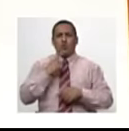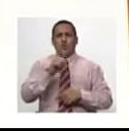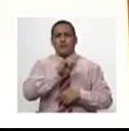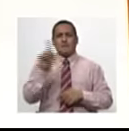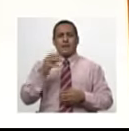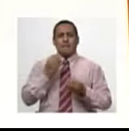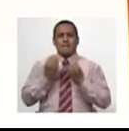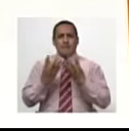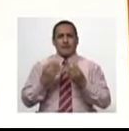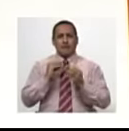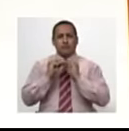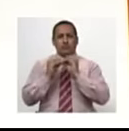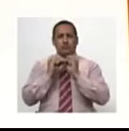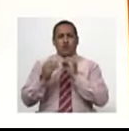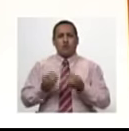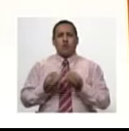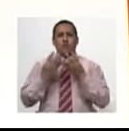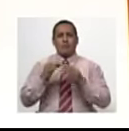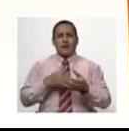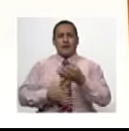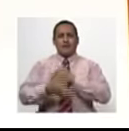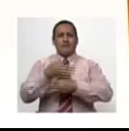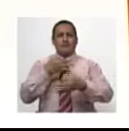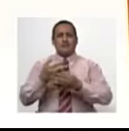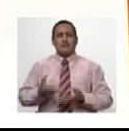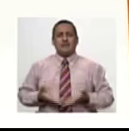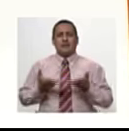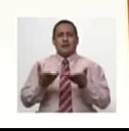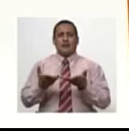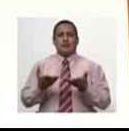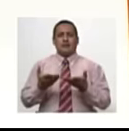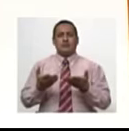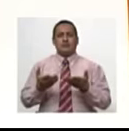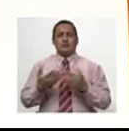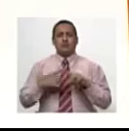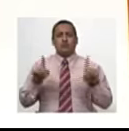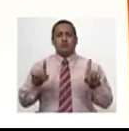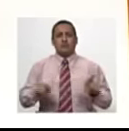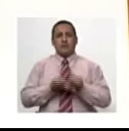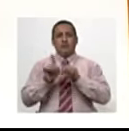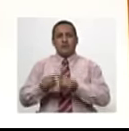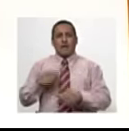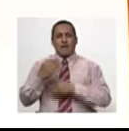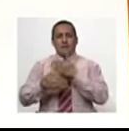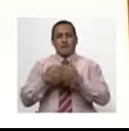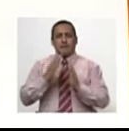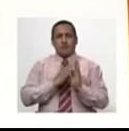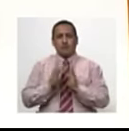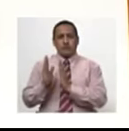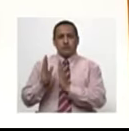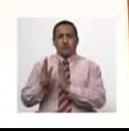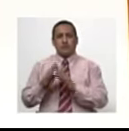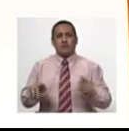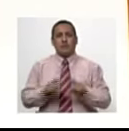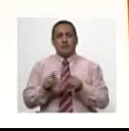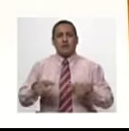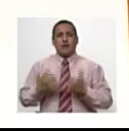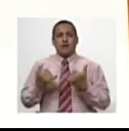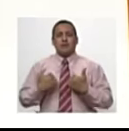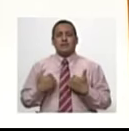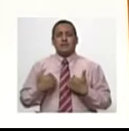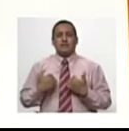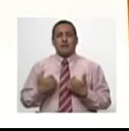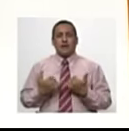bien diseñado el sistema como para que la transferencia se diera, ¿no? Entonces se aceleraron los procesos y ahora pues tú